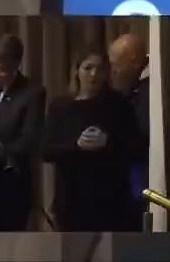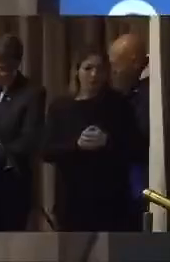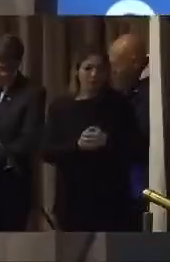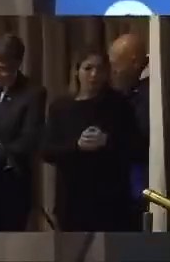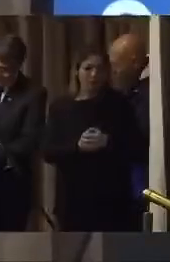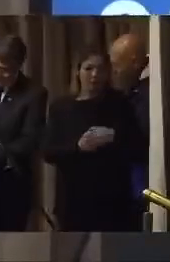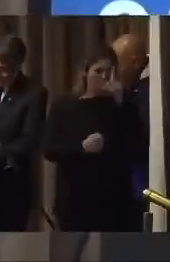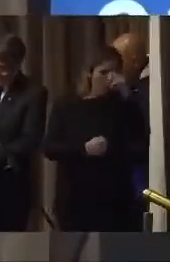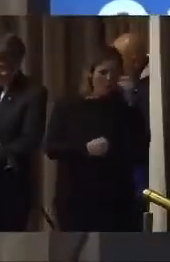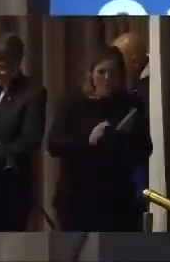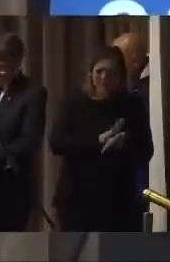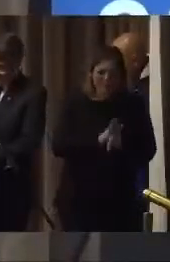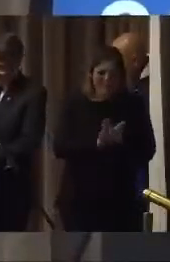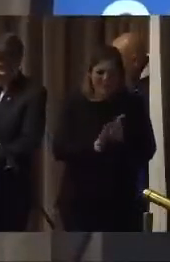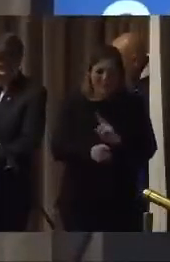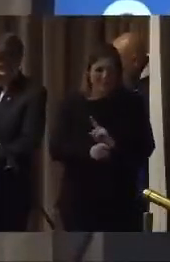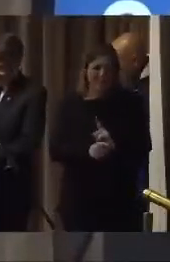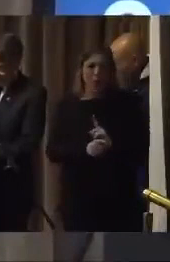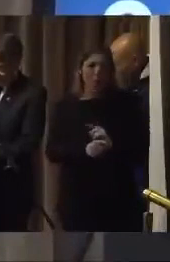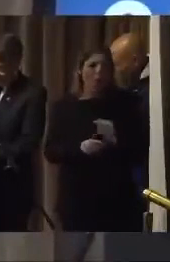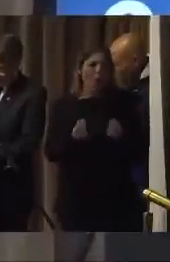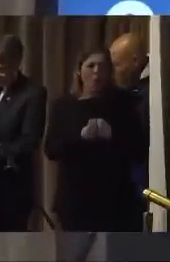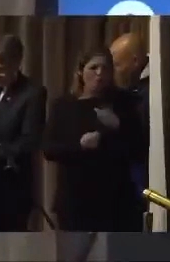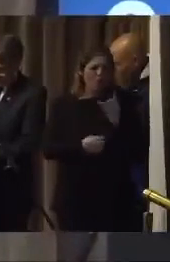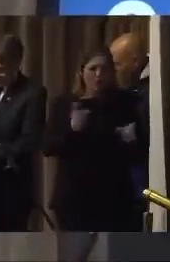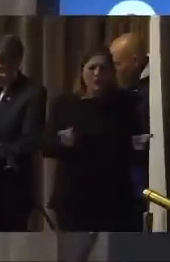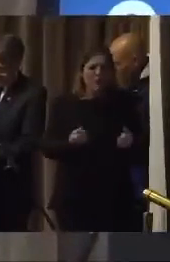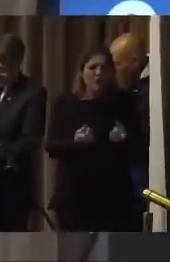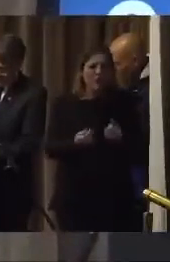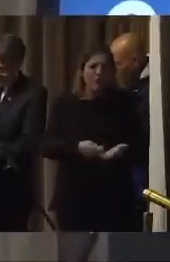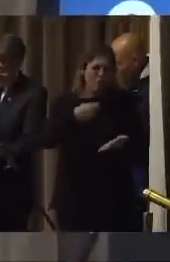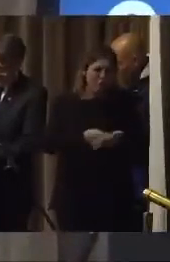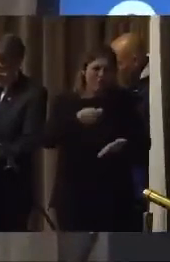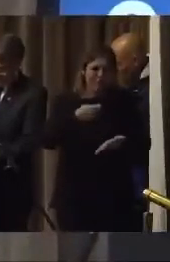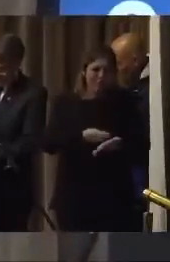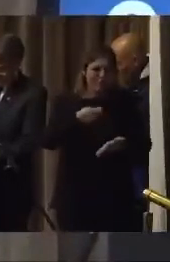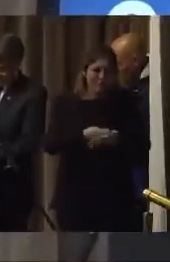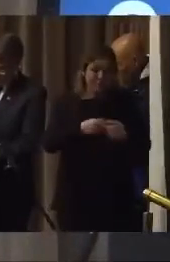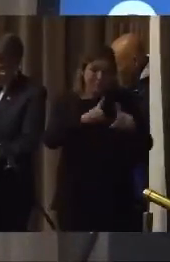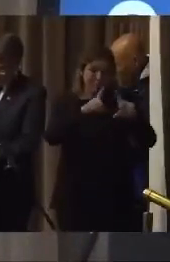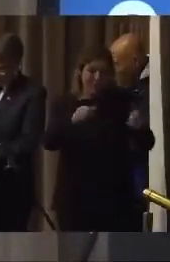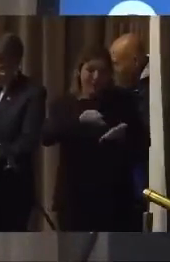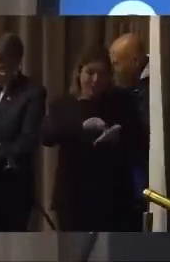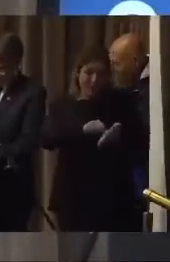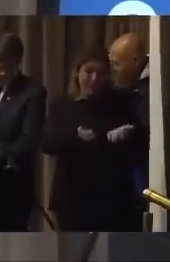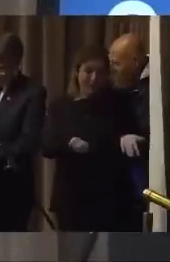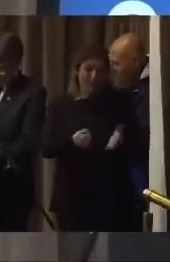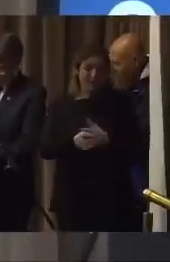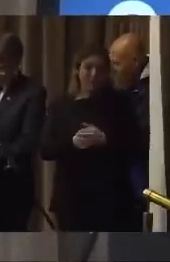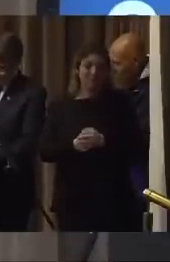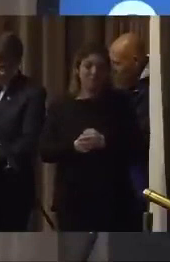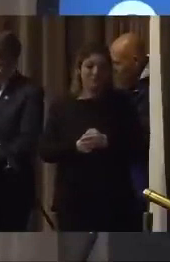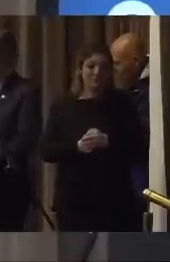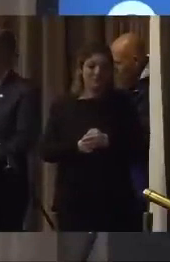gente aporta en medicina prepaga y en medicina privada es mucho menor que lo que la medicina privada vuelca en Bahía Blanca. Y eso hay